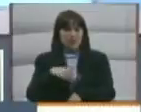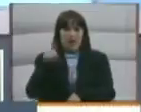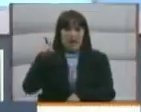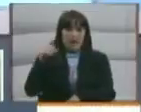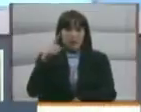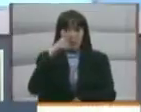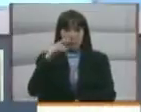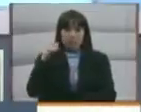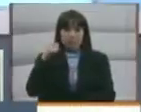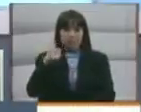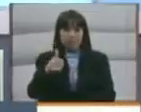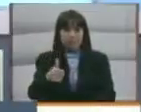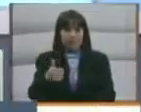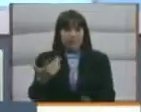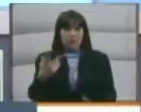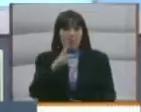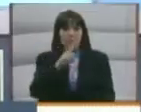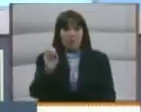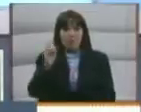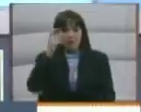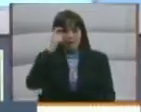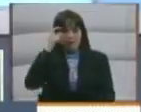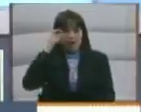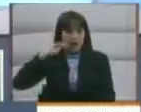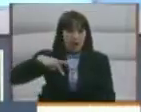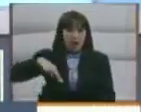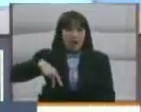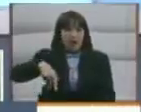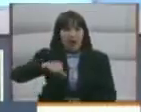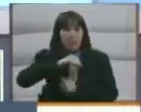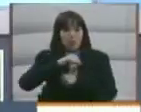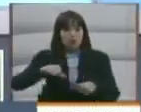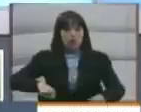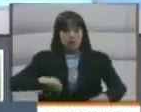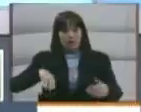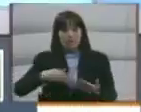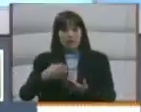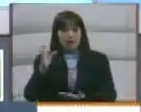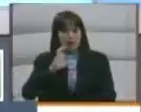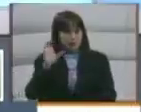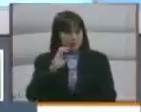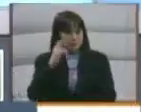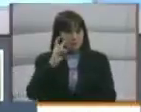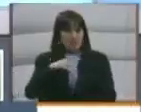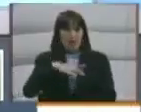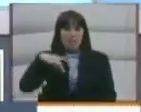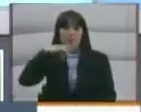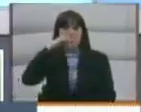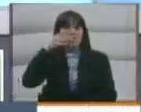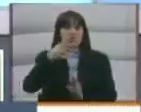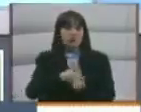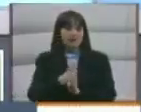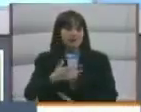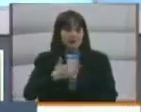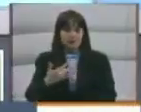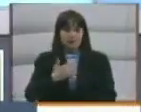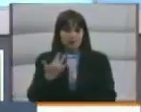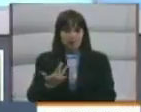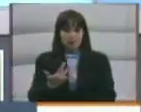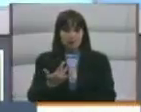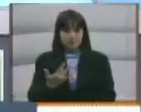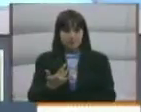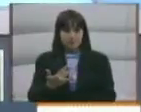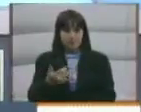durante 20 días estuvieron caminando? ¿Cuál era el espíritu que traían? Bueno, lo pudimos recoger.